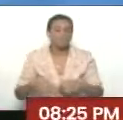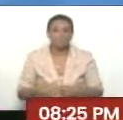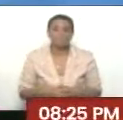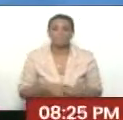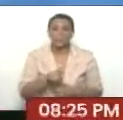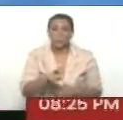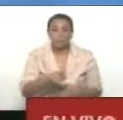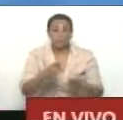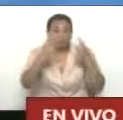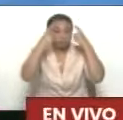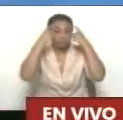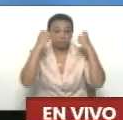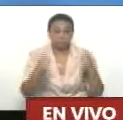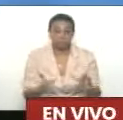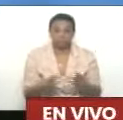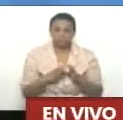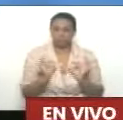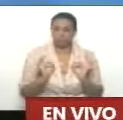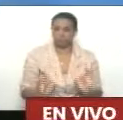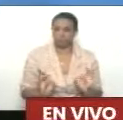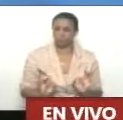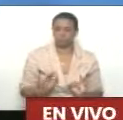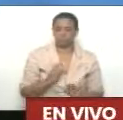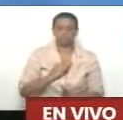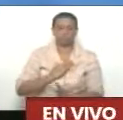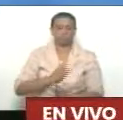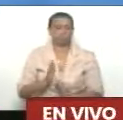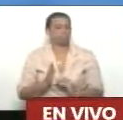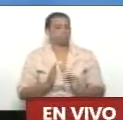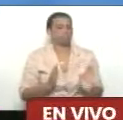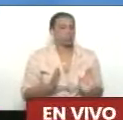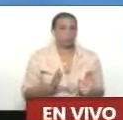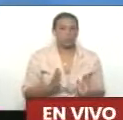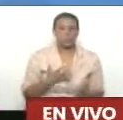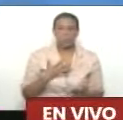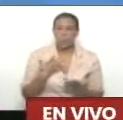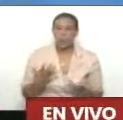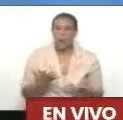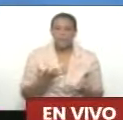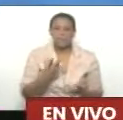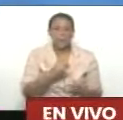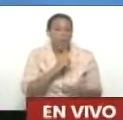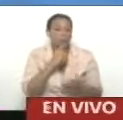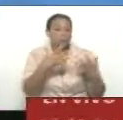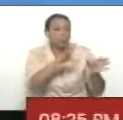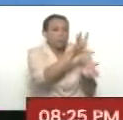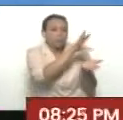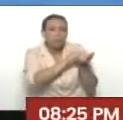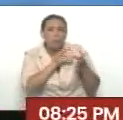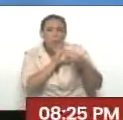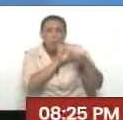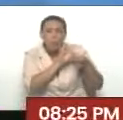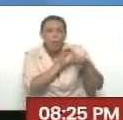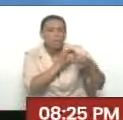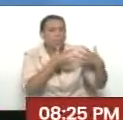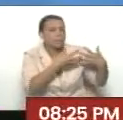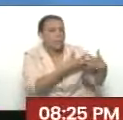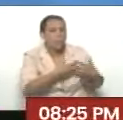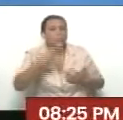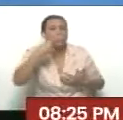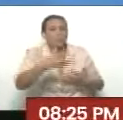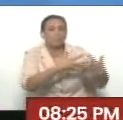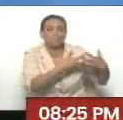con una formación de extrema derecha, ultraderecha, muy arrastrado a la política de los Estados Unidos, muy arrastrado.